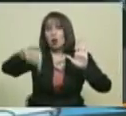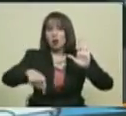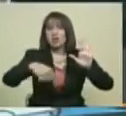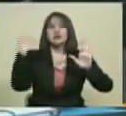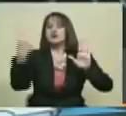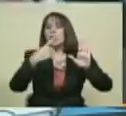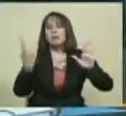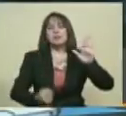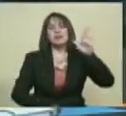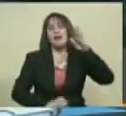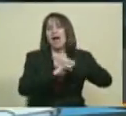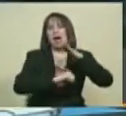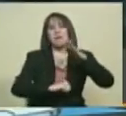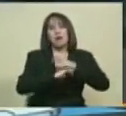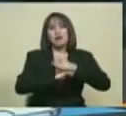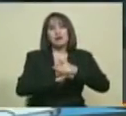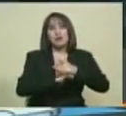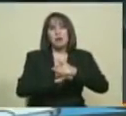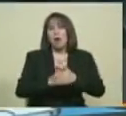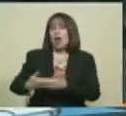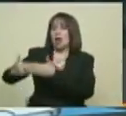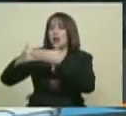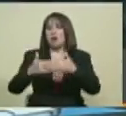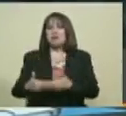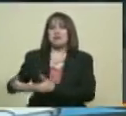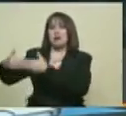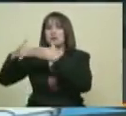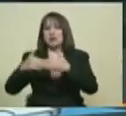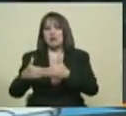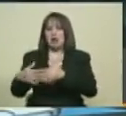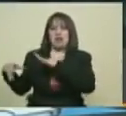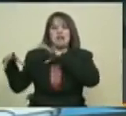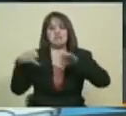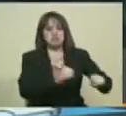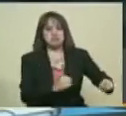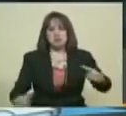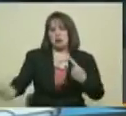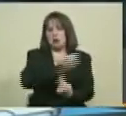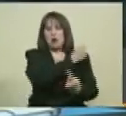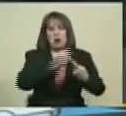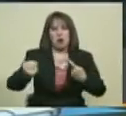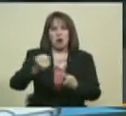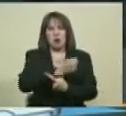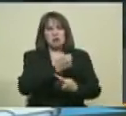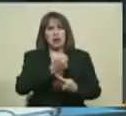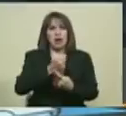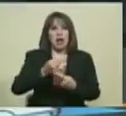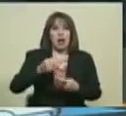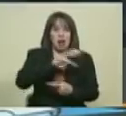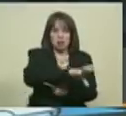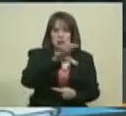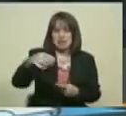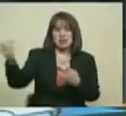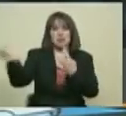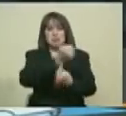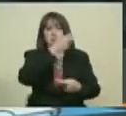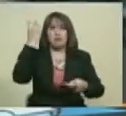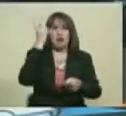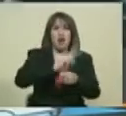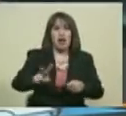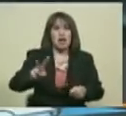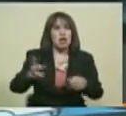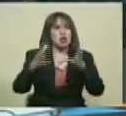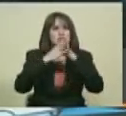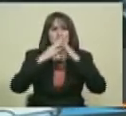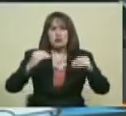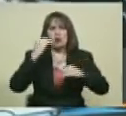hace es generar condiciones para el intervencionismo, para la injerencia, para violar el derecho internacional público